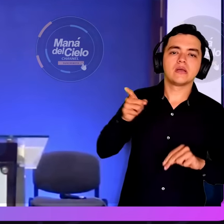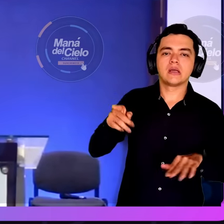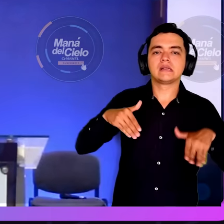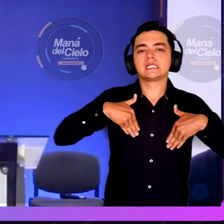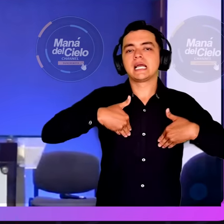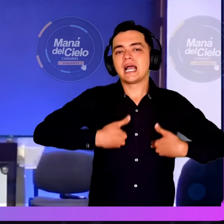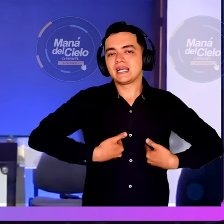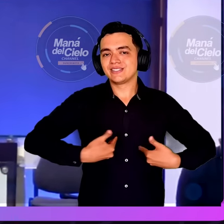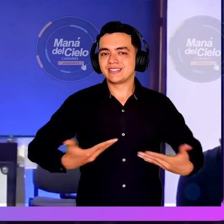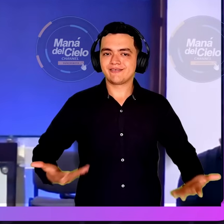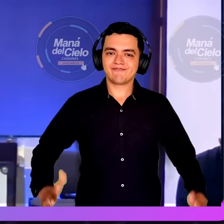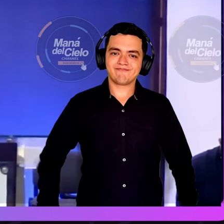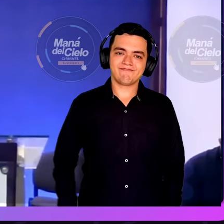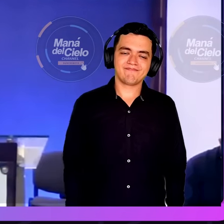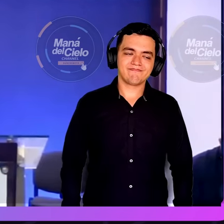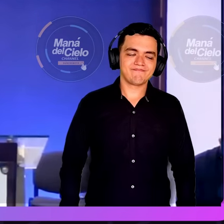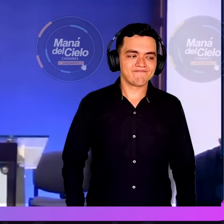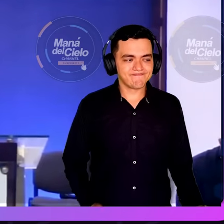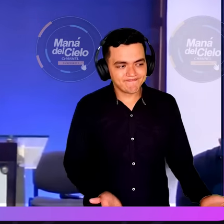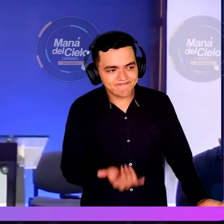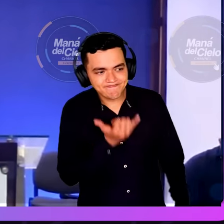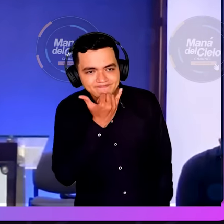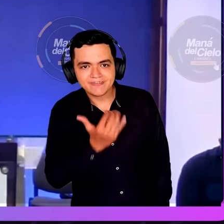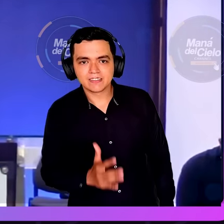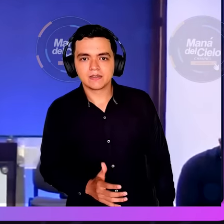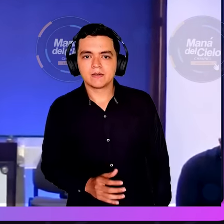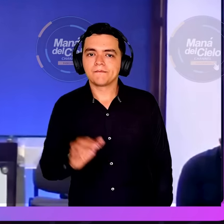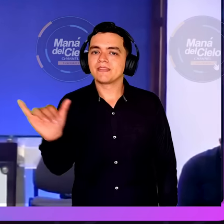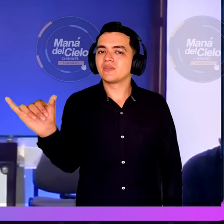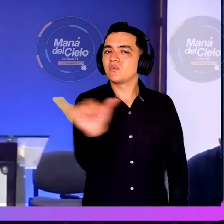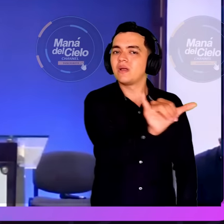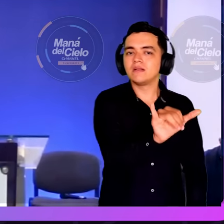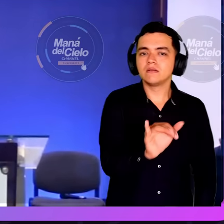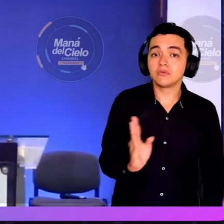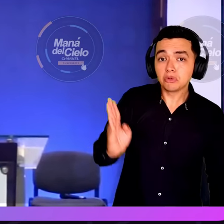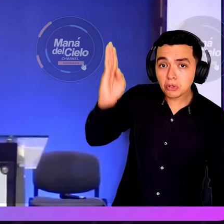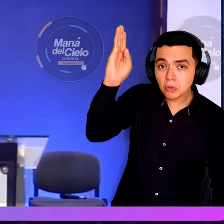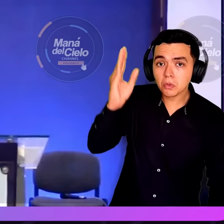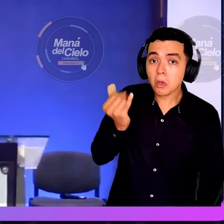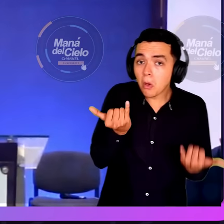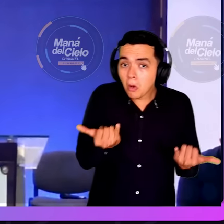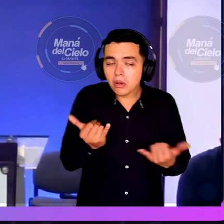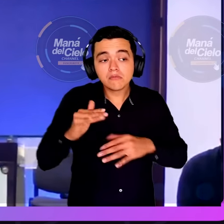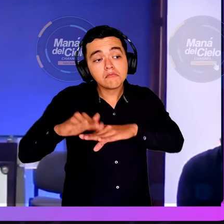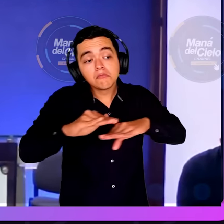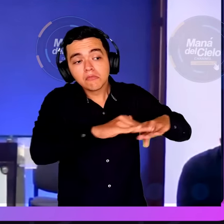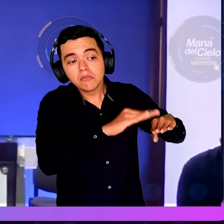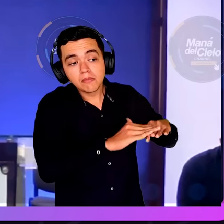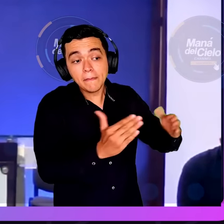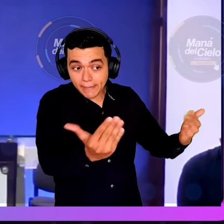a caer en un costumbrismo. Ella había caído en un como él siempre viene, vendrá otro día.